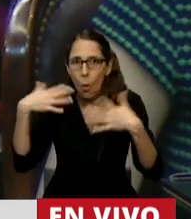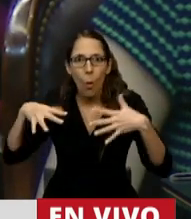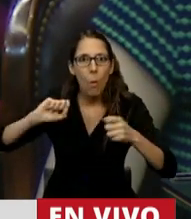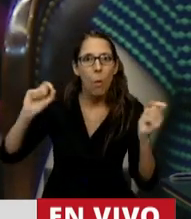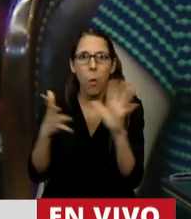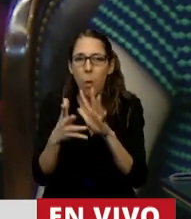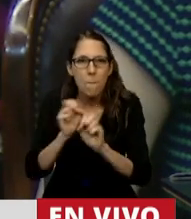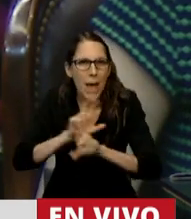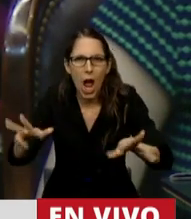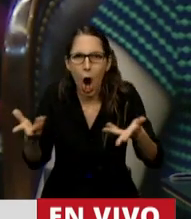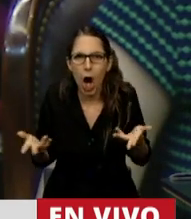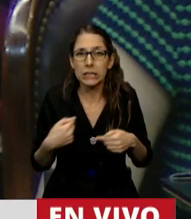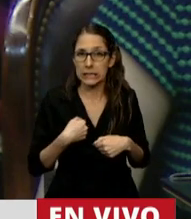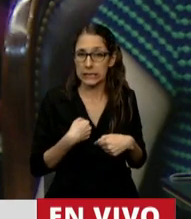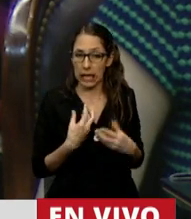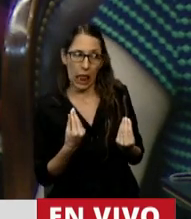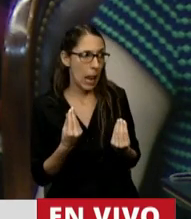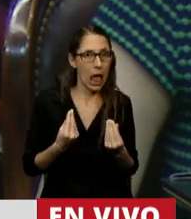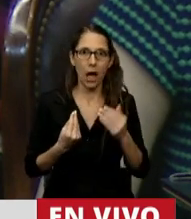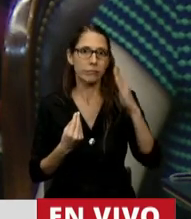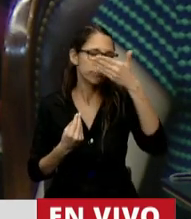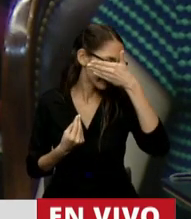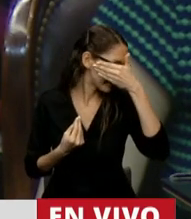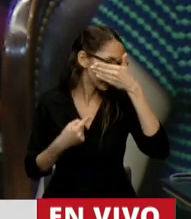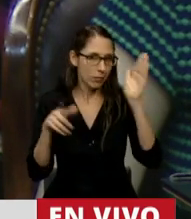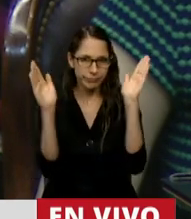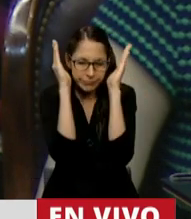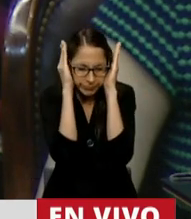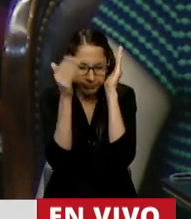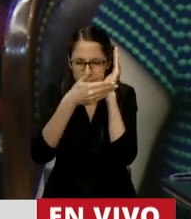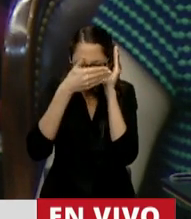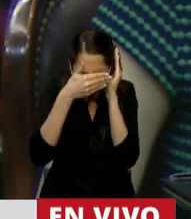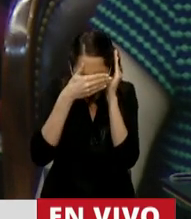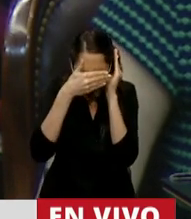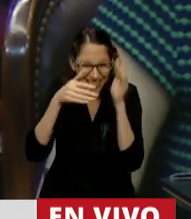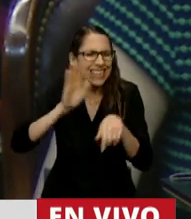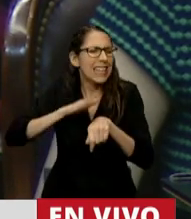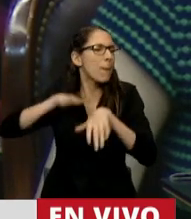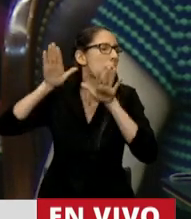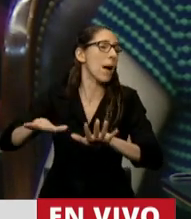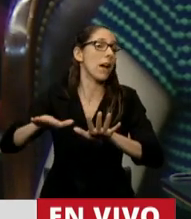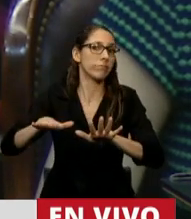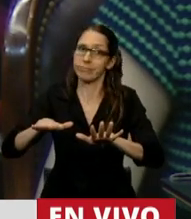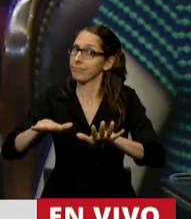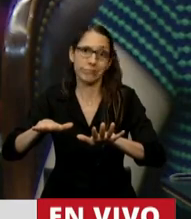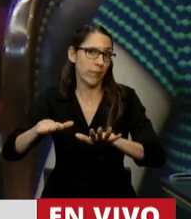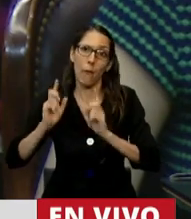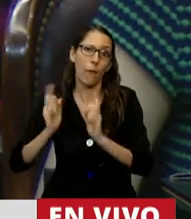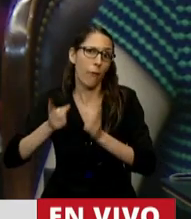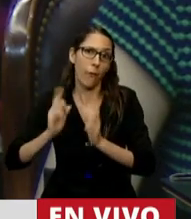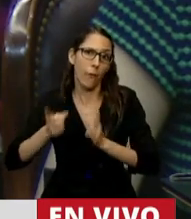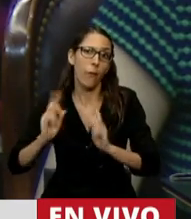cobarde cierra los ojos. Cerrar los ojos y taparse los oídos no va a hacer que el tiempo se detenga. Yo le quiero